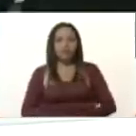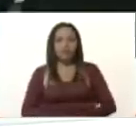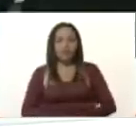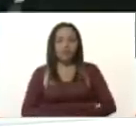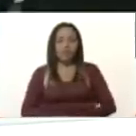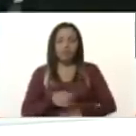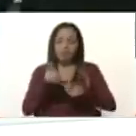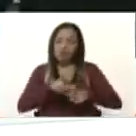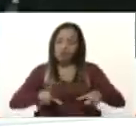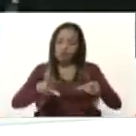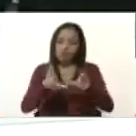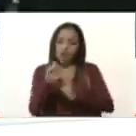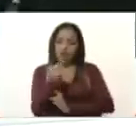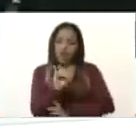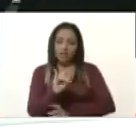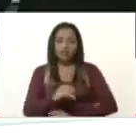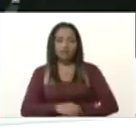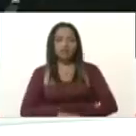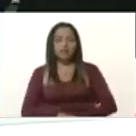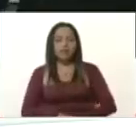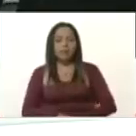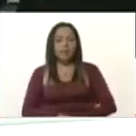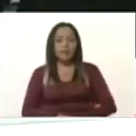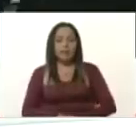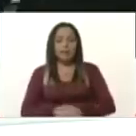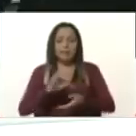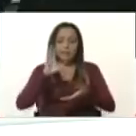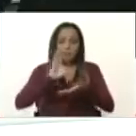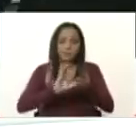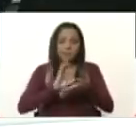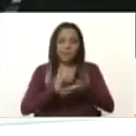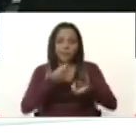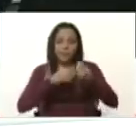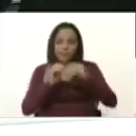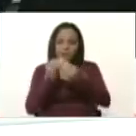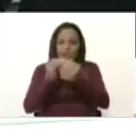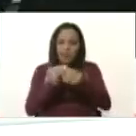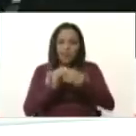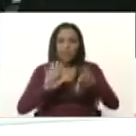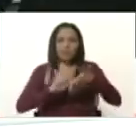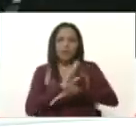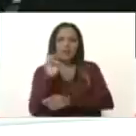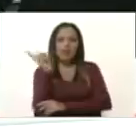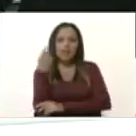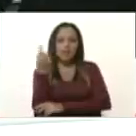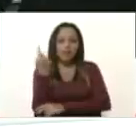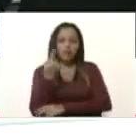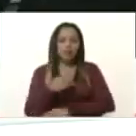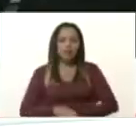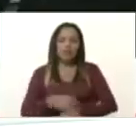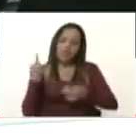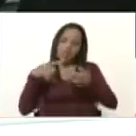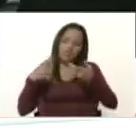encuentran en el Centro de Mantenimiento y Reparación de Helicópteros Multipropósito,